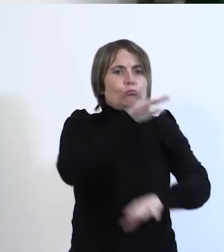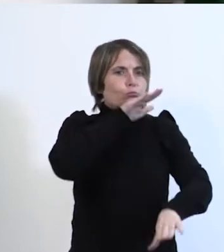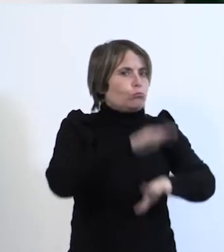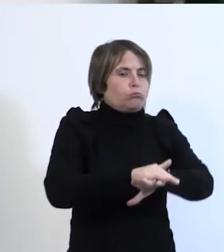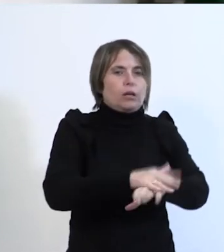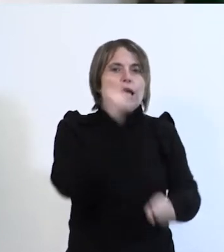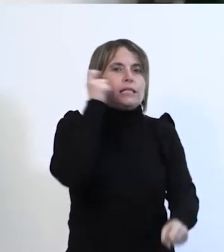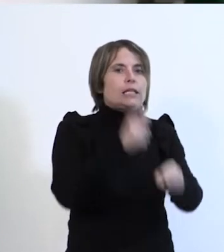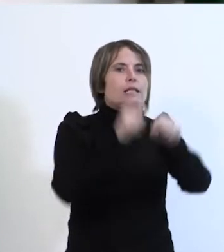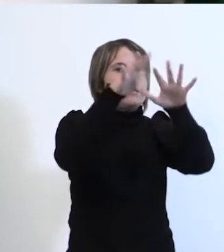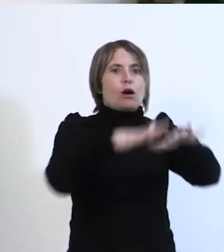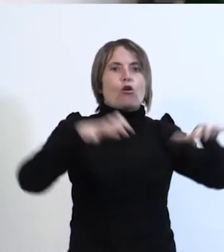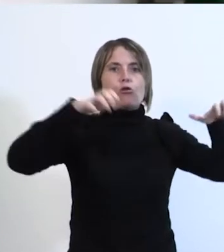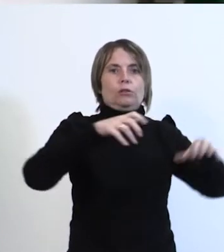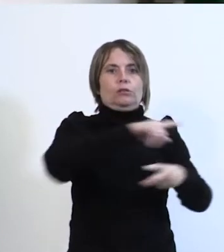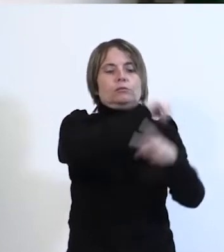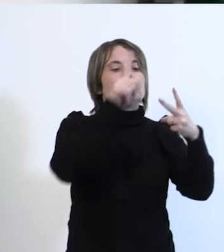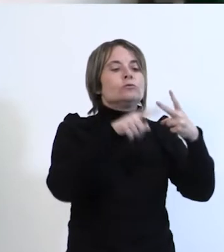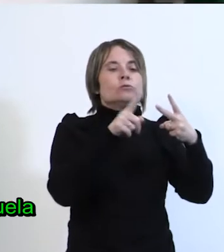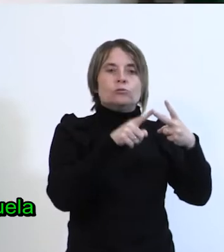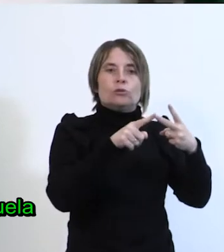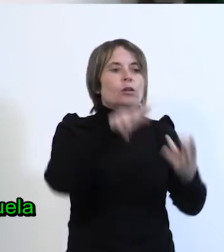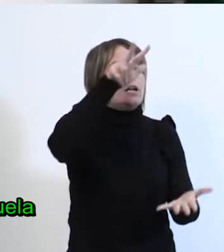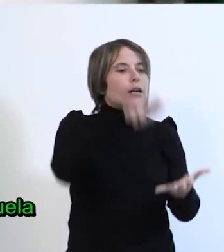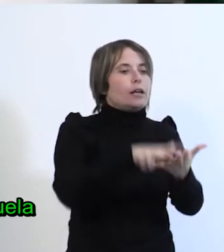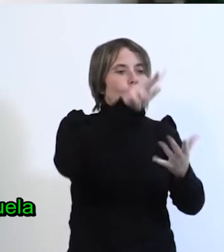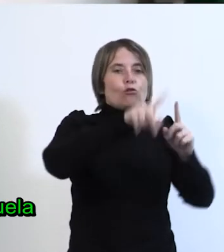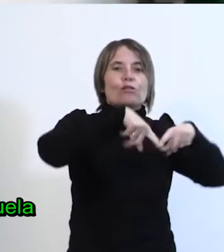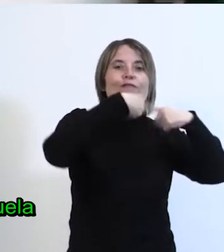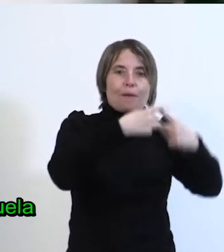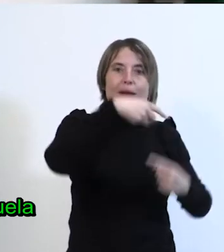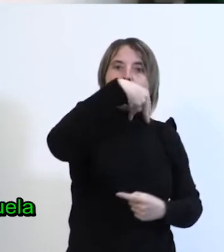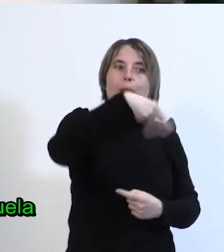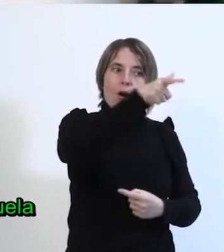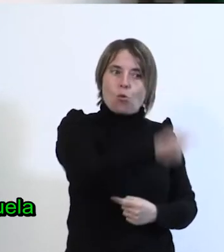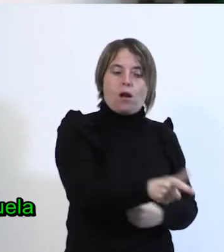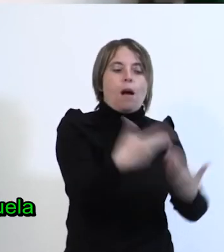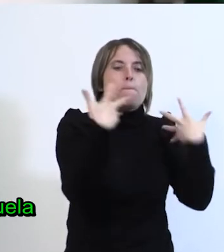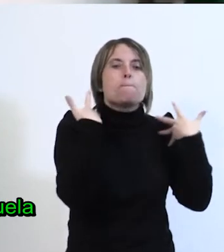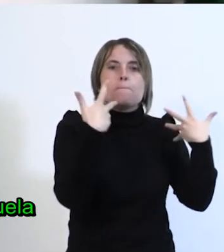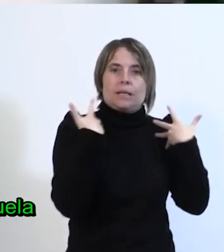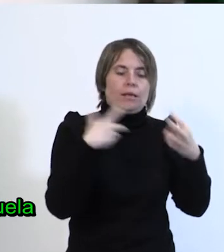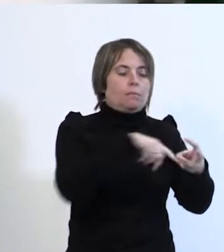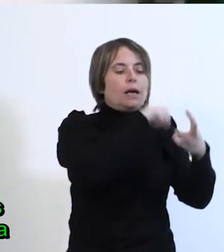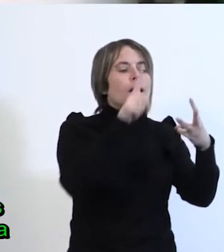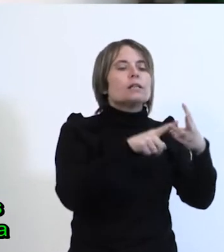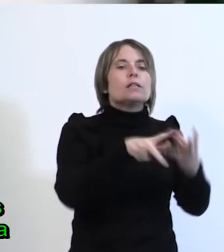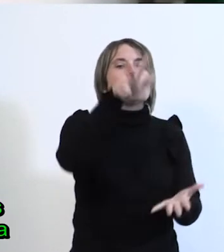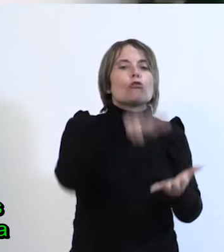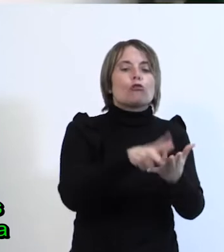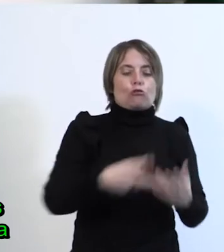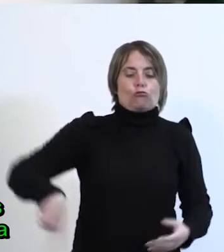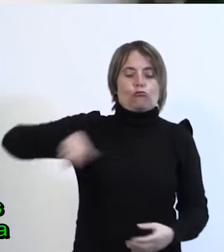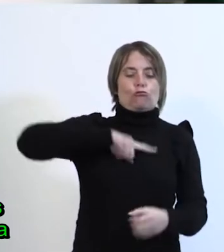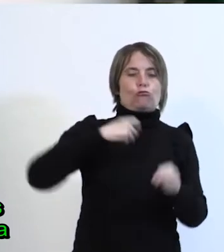obligado cumplimiento las sentencias de la Corte. 2, reconocen a la familia de Manuela como víctimas. Y 3,